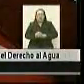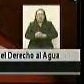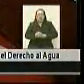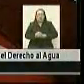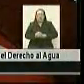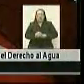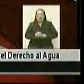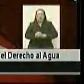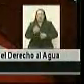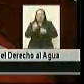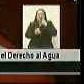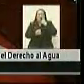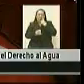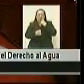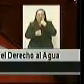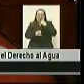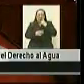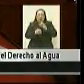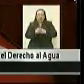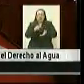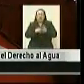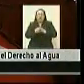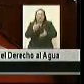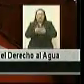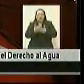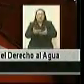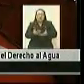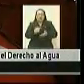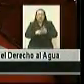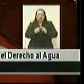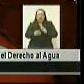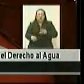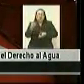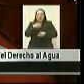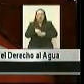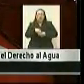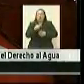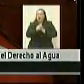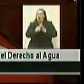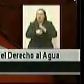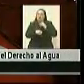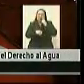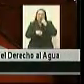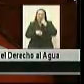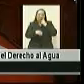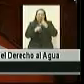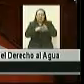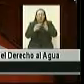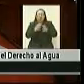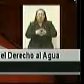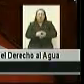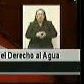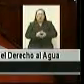Para finalizar, la fórmula constitucional que estamos proponiendo es introducir el artículo 12.1 en la